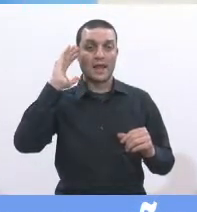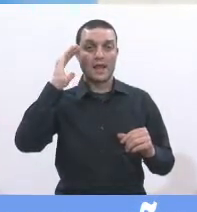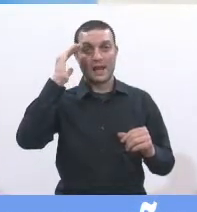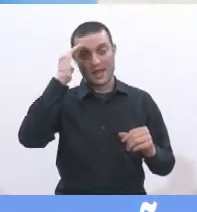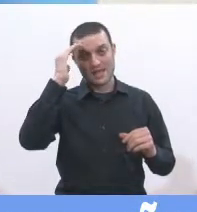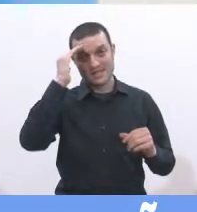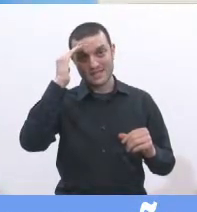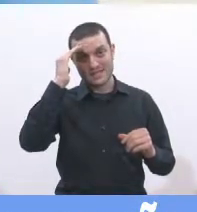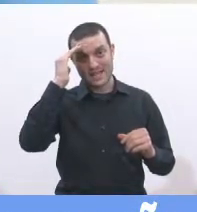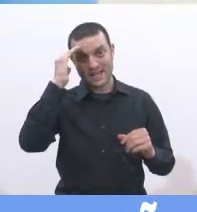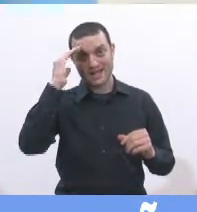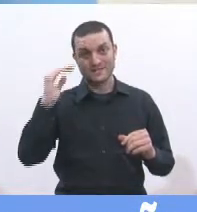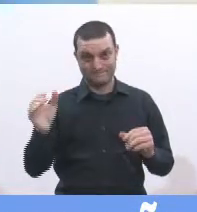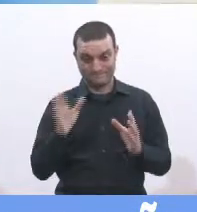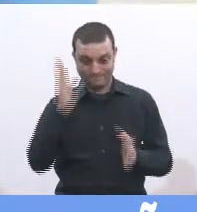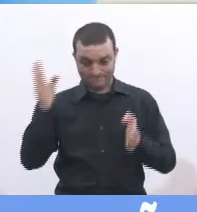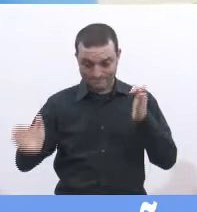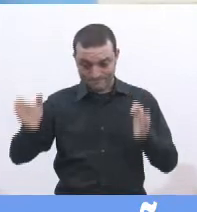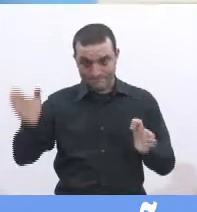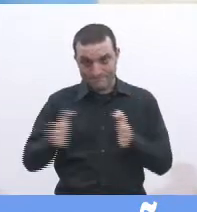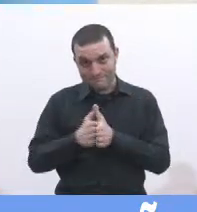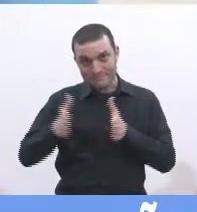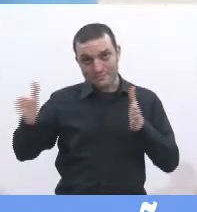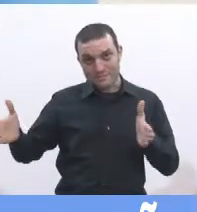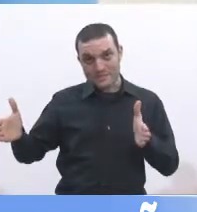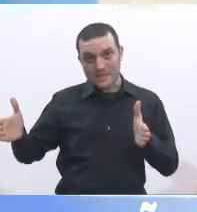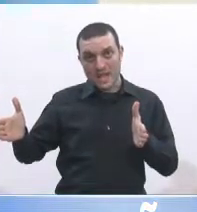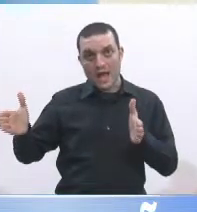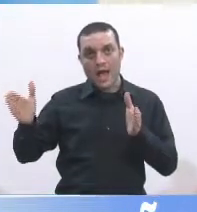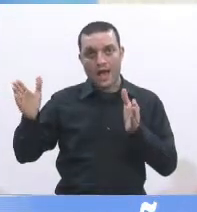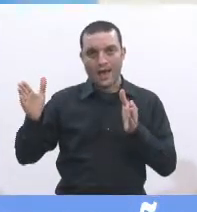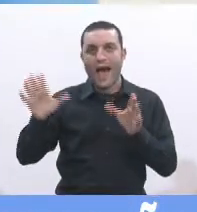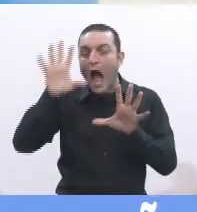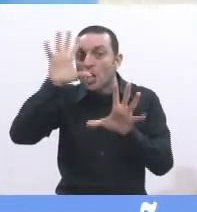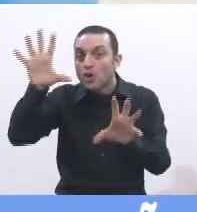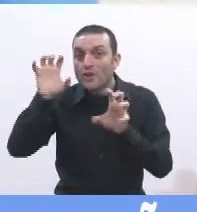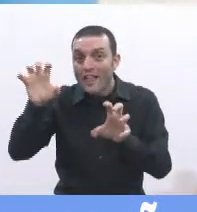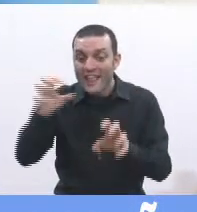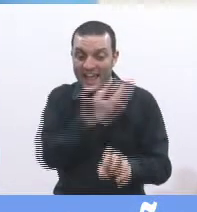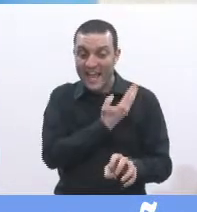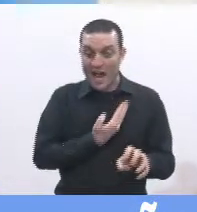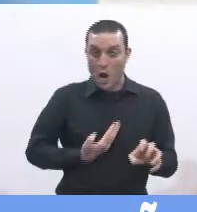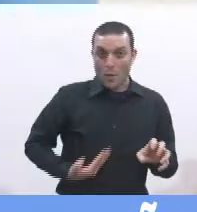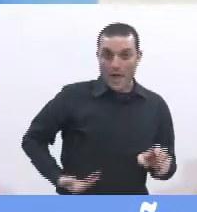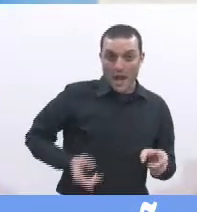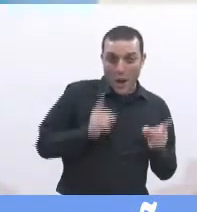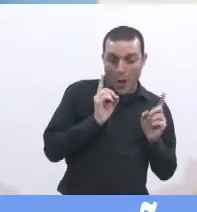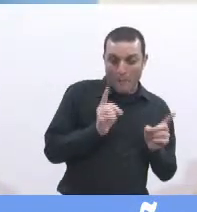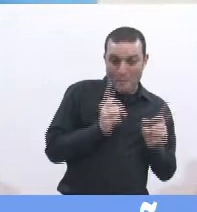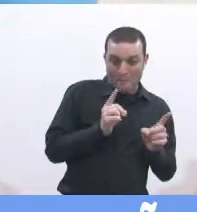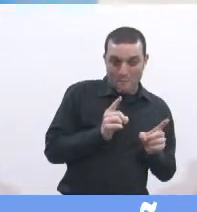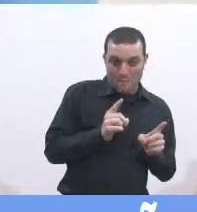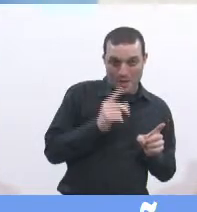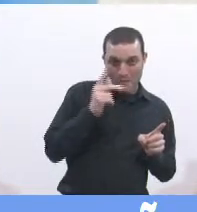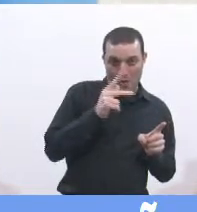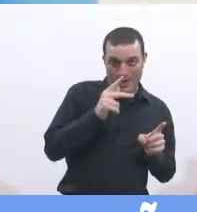Aires, el gobierno nacional de este mismo color político le pasó cero peso a la ciudad de Buenos Aires. ¿Y saben qué? Es simple.